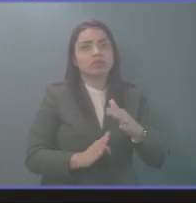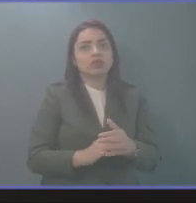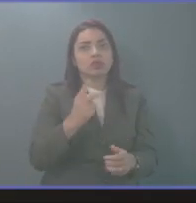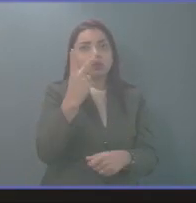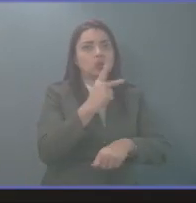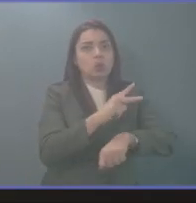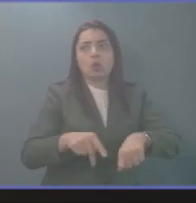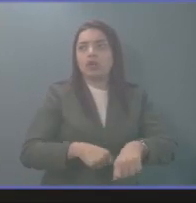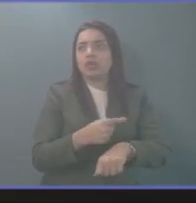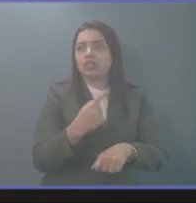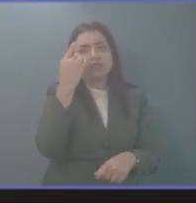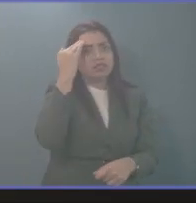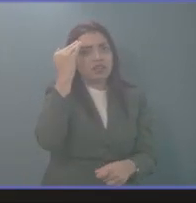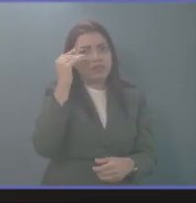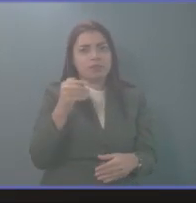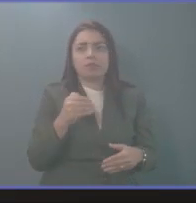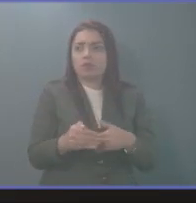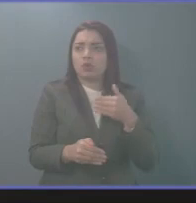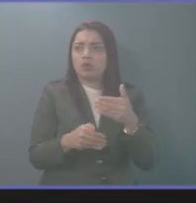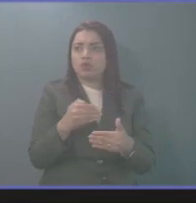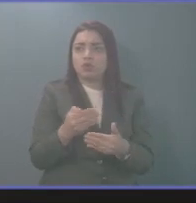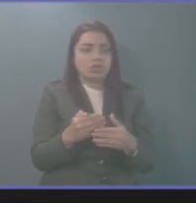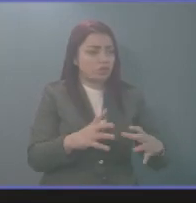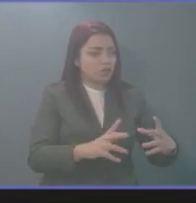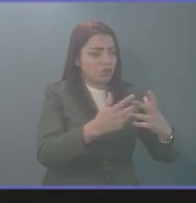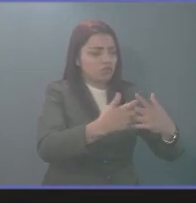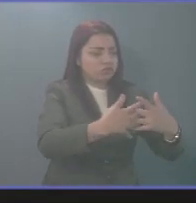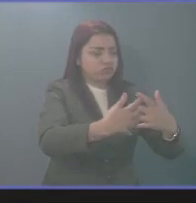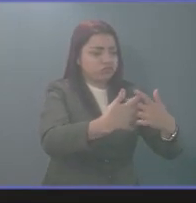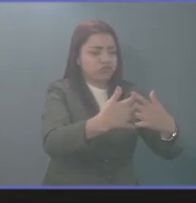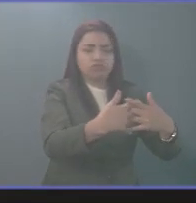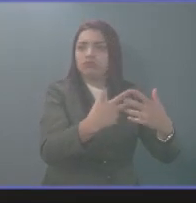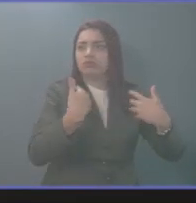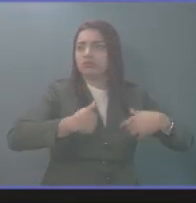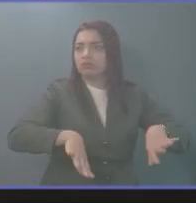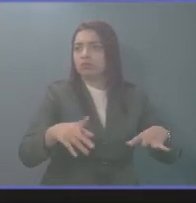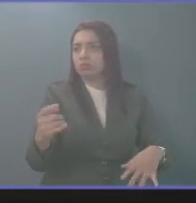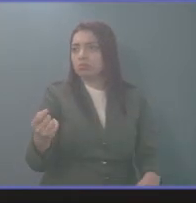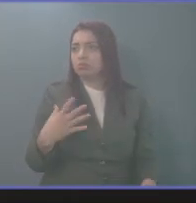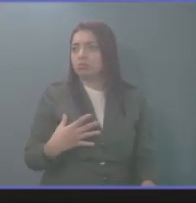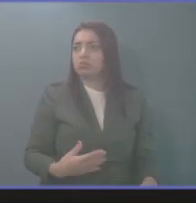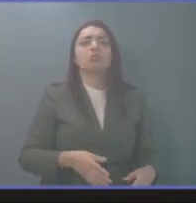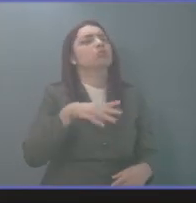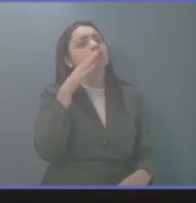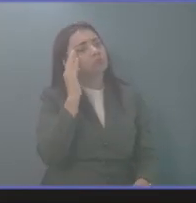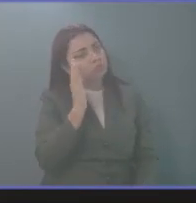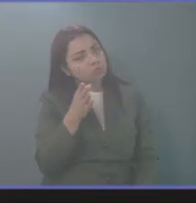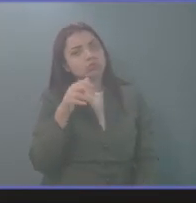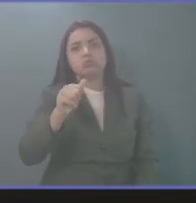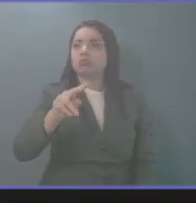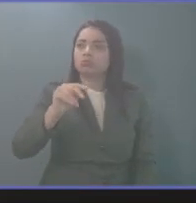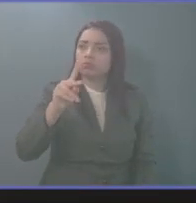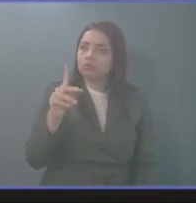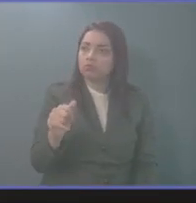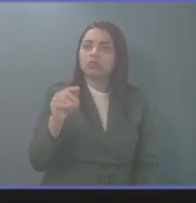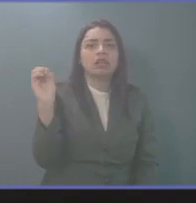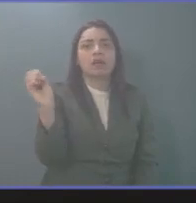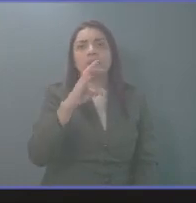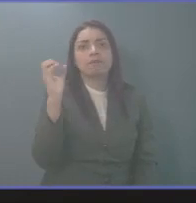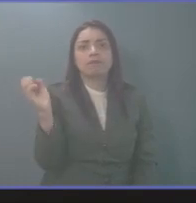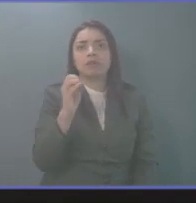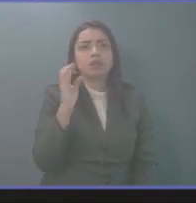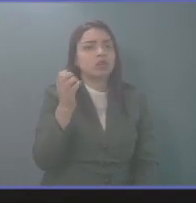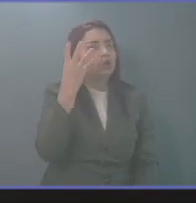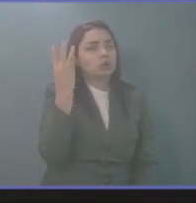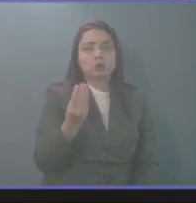2 horas. Usted sabe que hay procesos de limpiar los filtros y que son frecuentes. Usted dijo, anda, permanece en emergencia